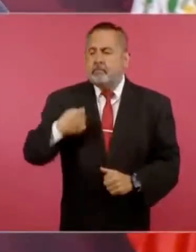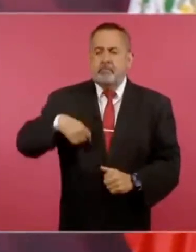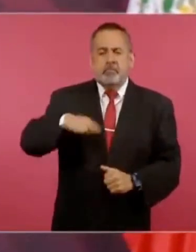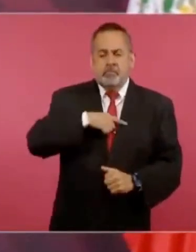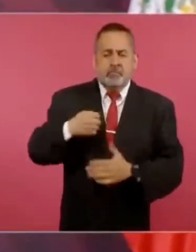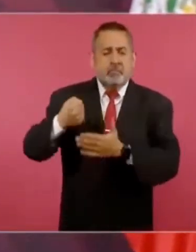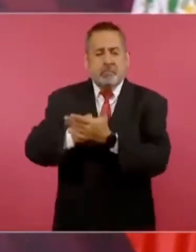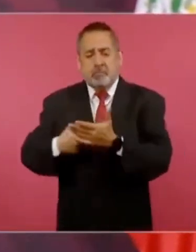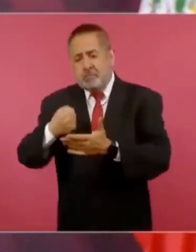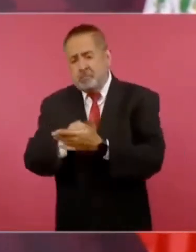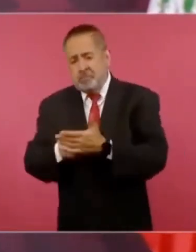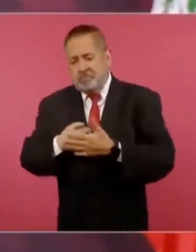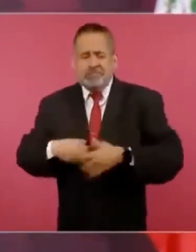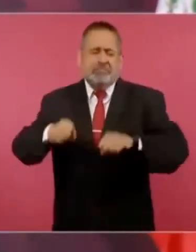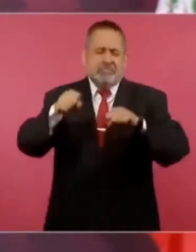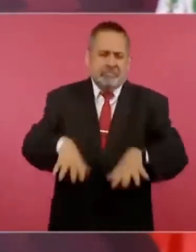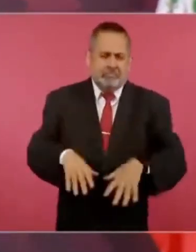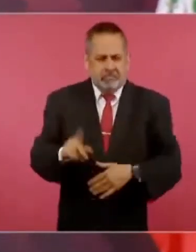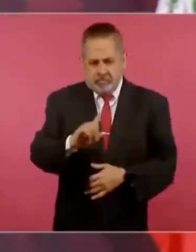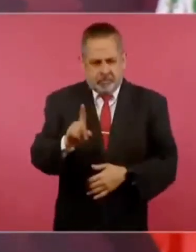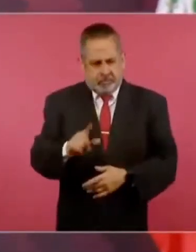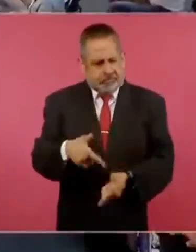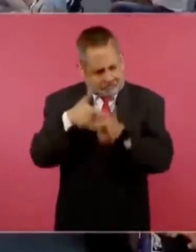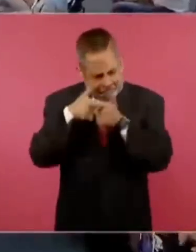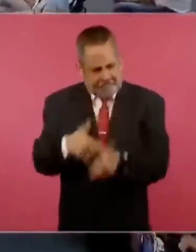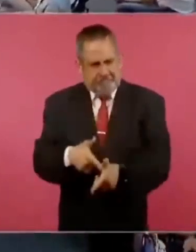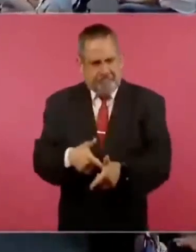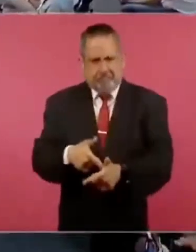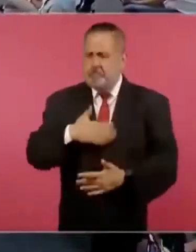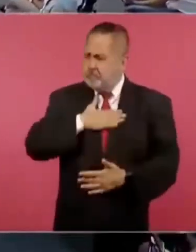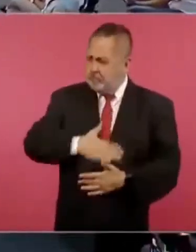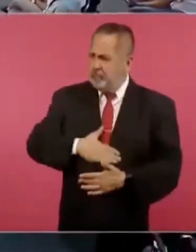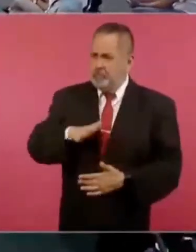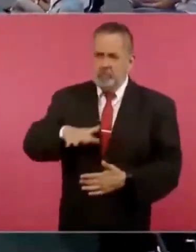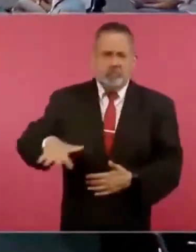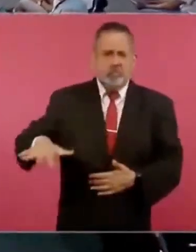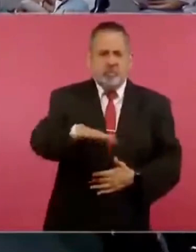luchar por la justicia social,